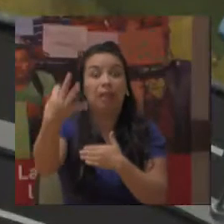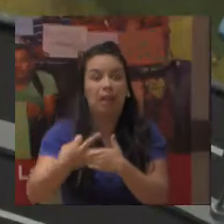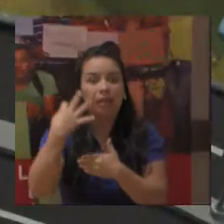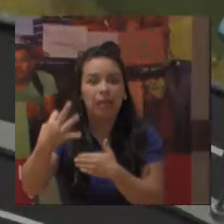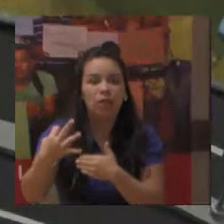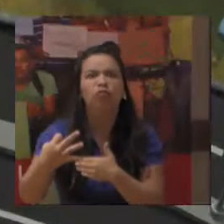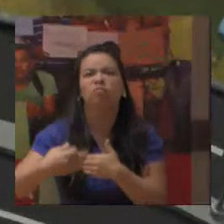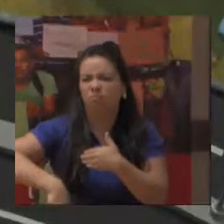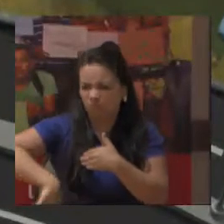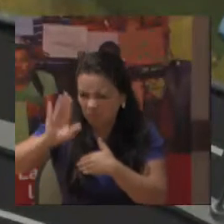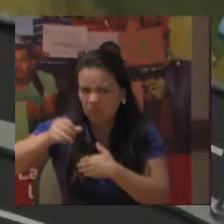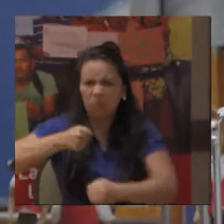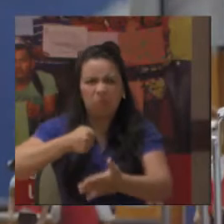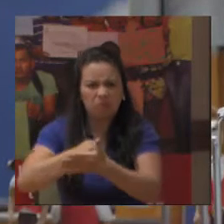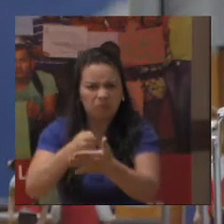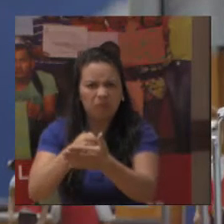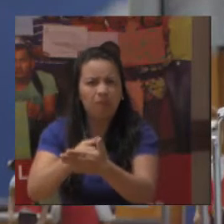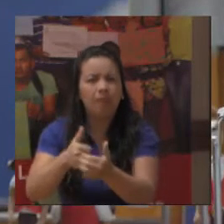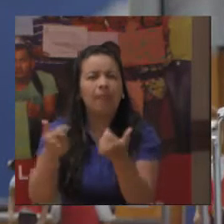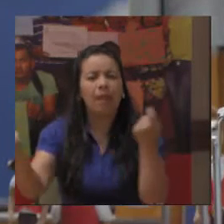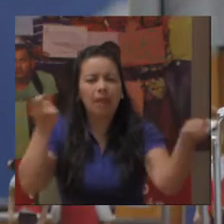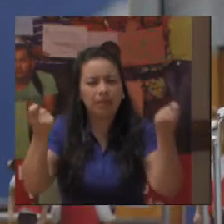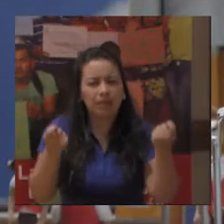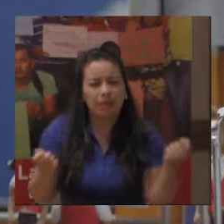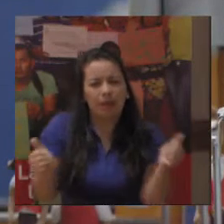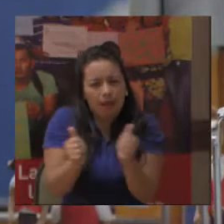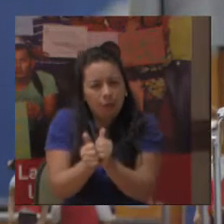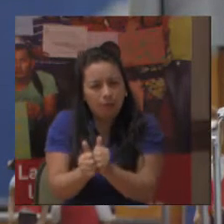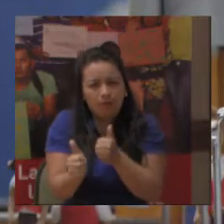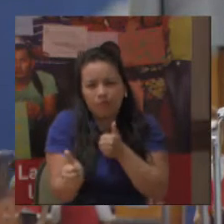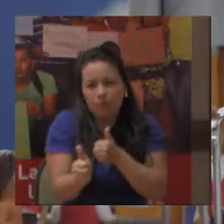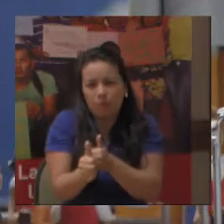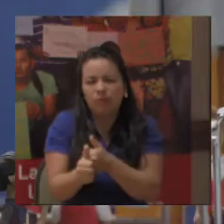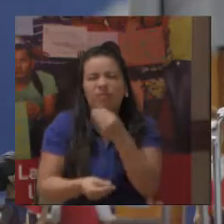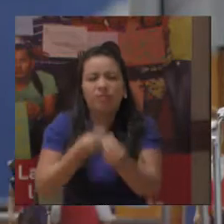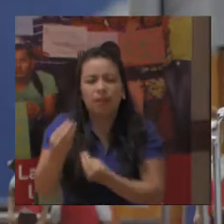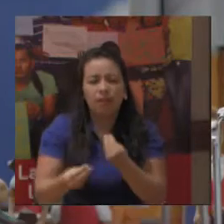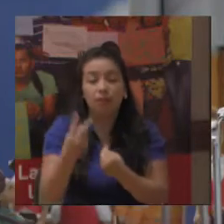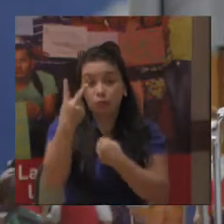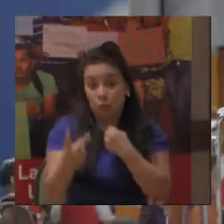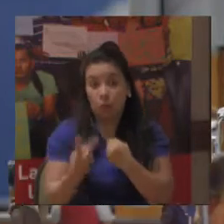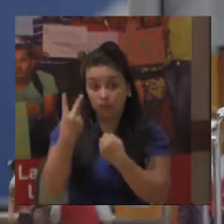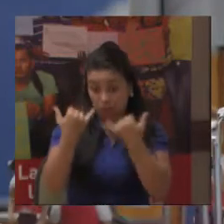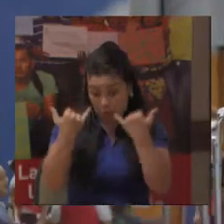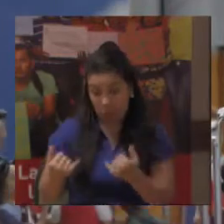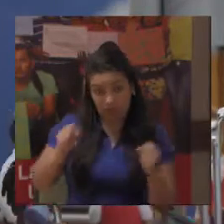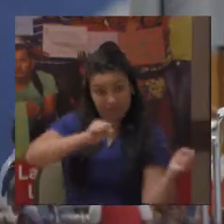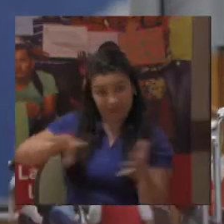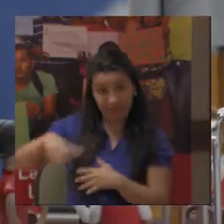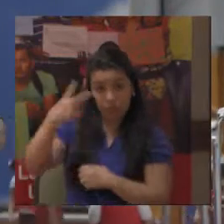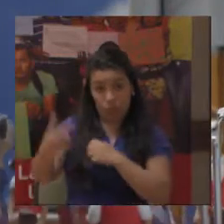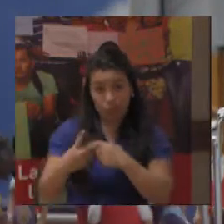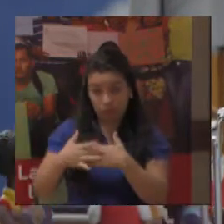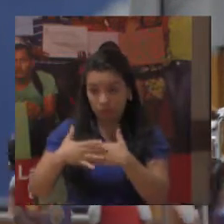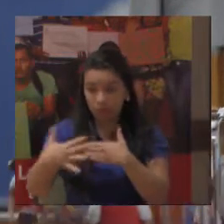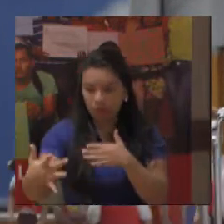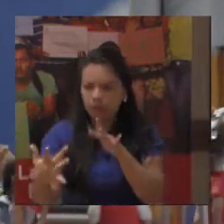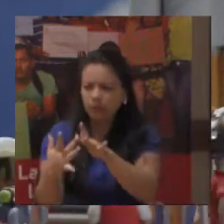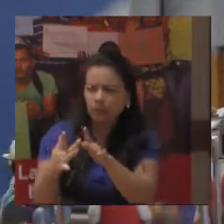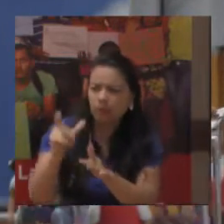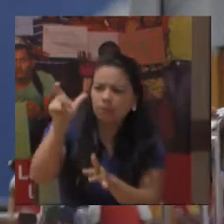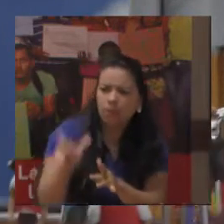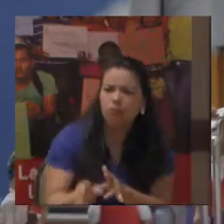estrategia de acompañamiento post. Esta es una estrategia que permite durante los 2 primeros años tener contacto directo con la